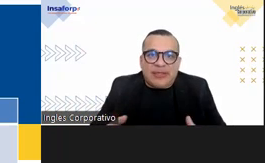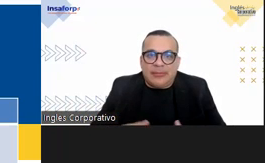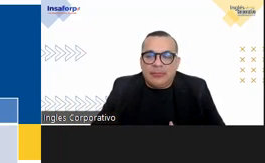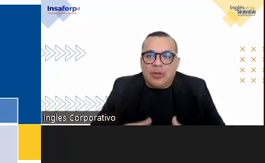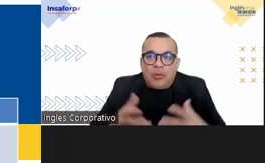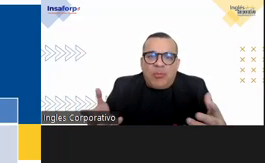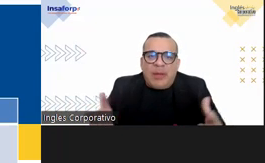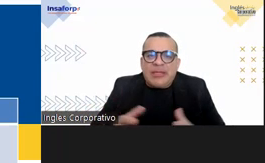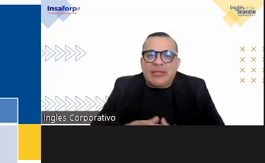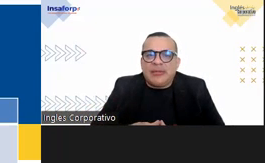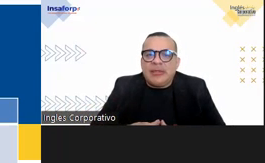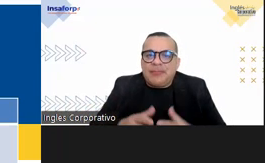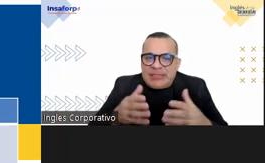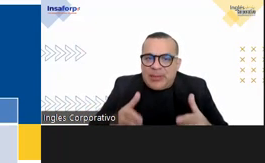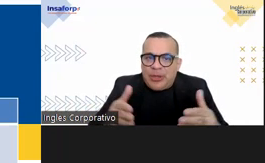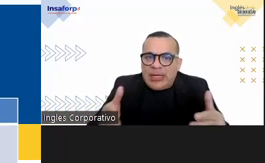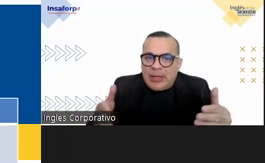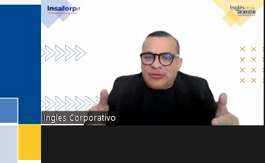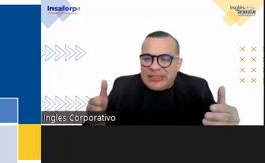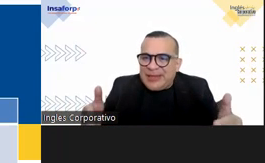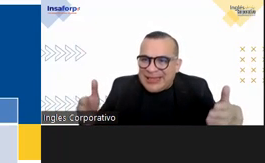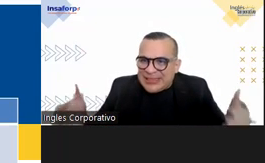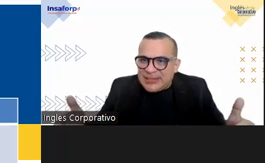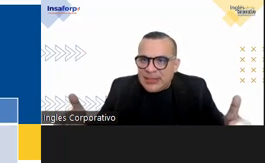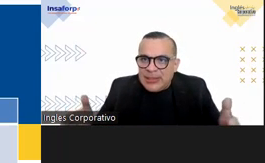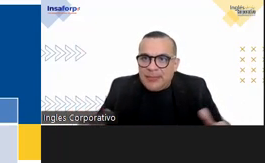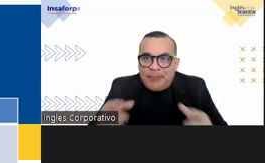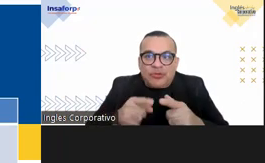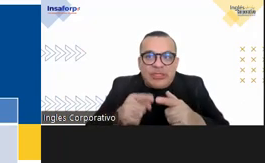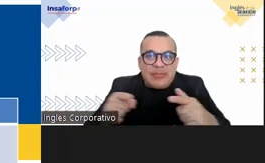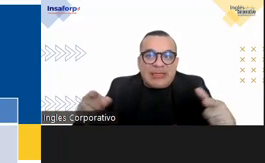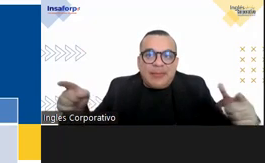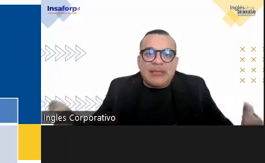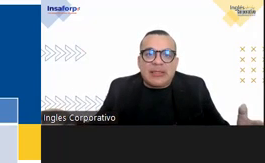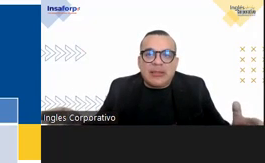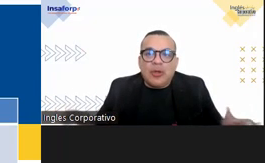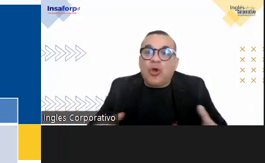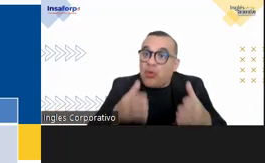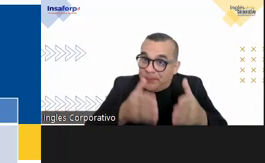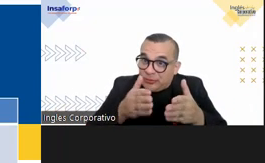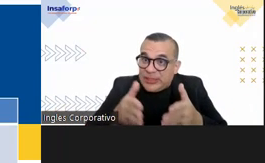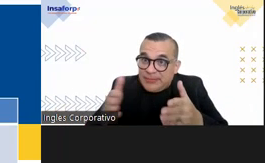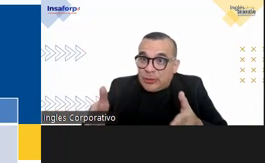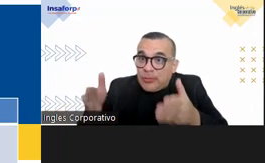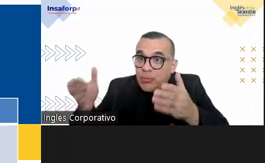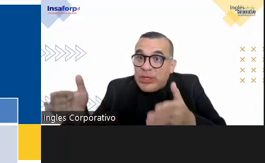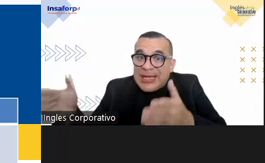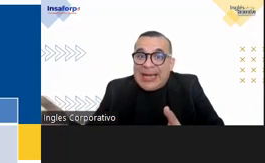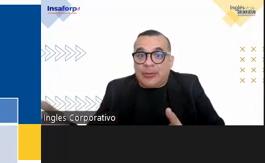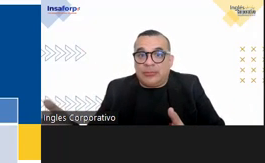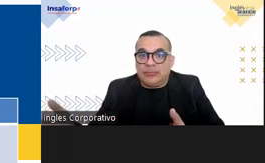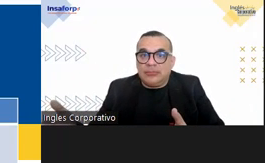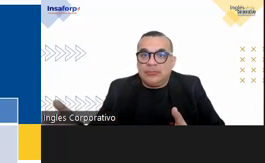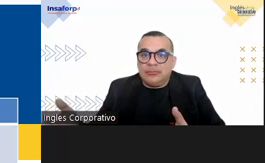deberíamos hacer? ¿Cómo lo vamos a medir? Pensamos en que las cosas deben hacerse procedimentalmente, con un procedimiento